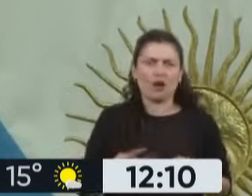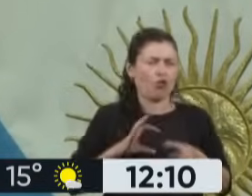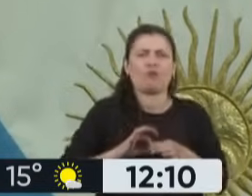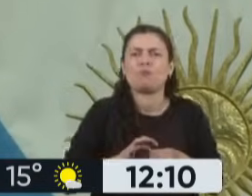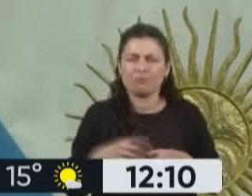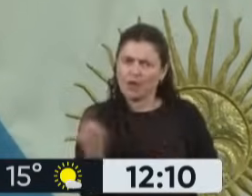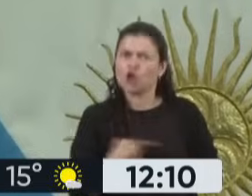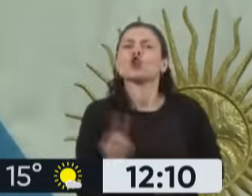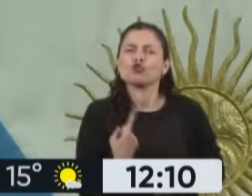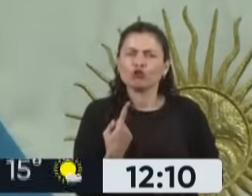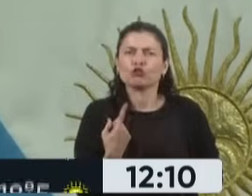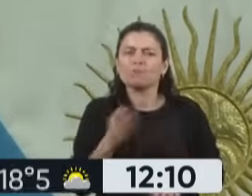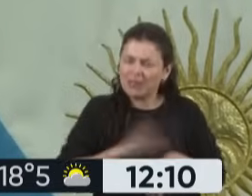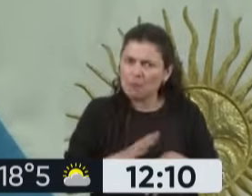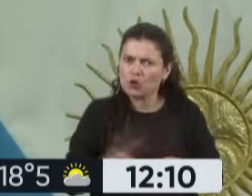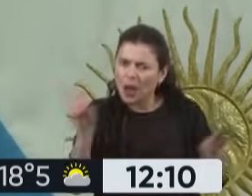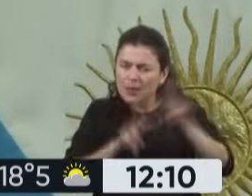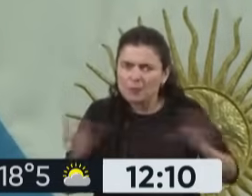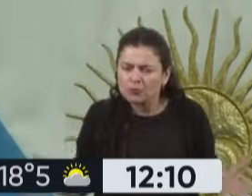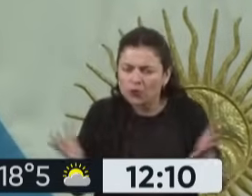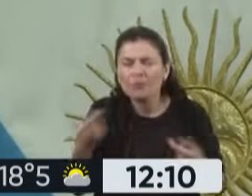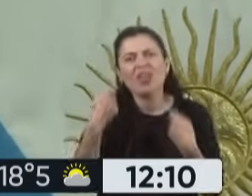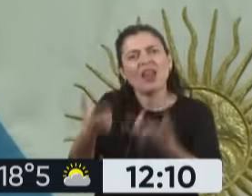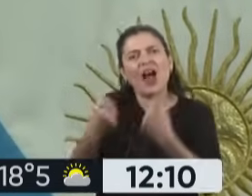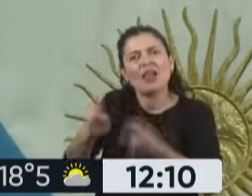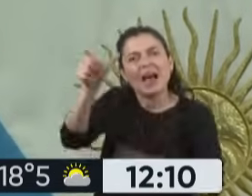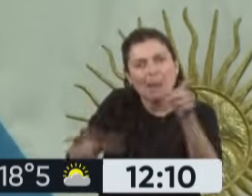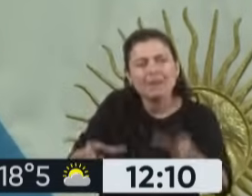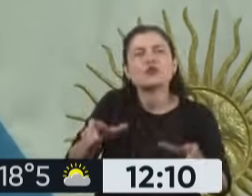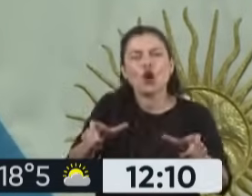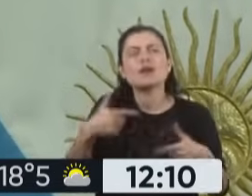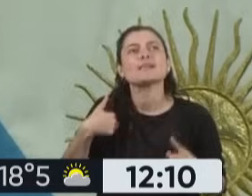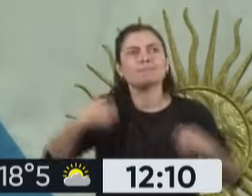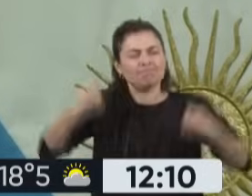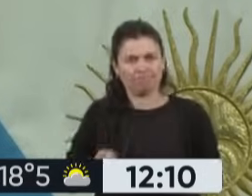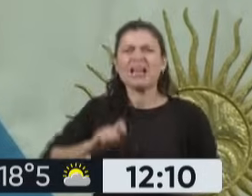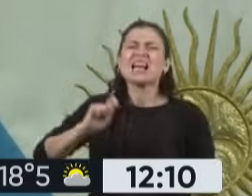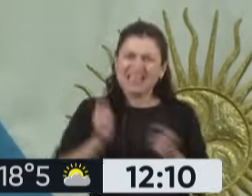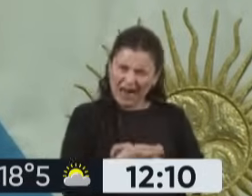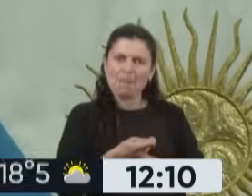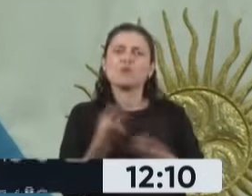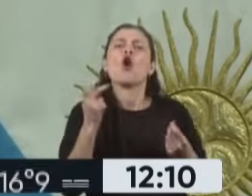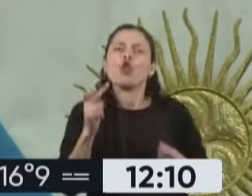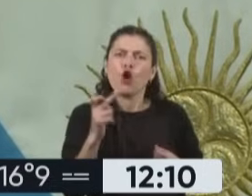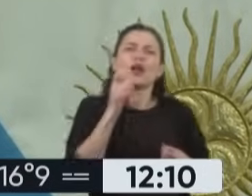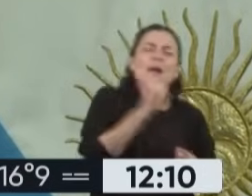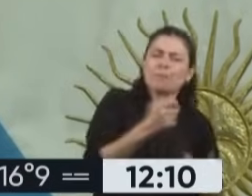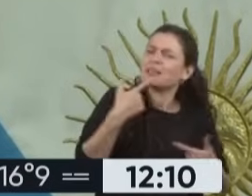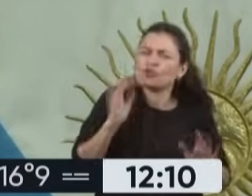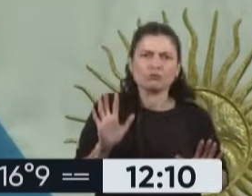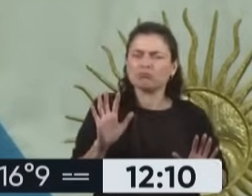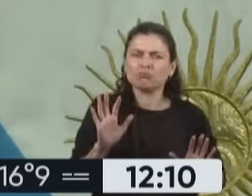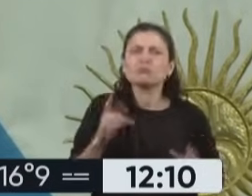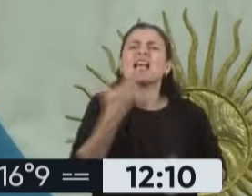los incentivos que inviten al ciudadano a entrar al sistema formal, condición necesaria para poder acceder al crédito de largo plazo que